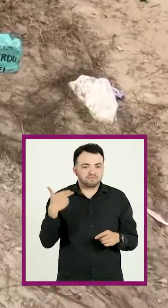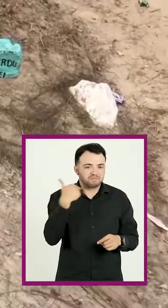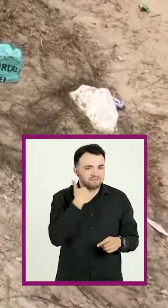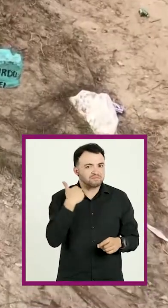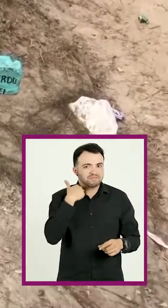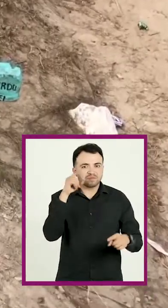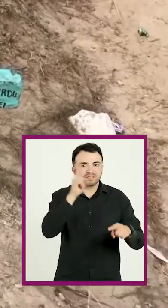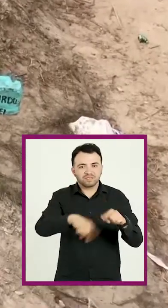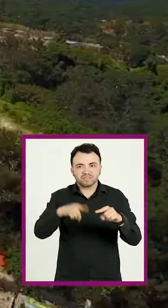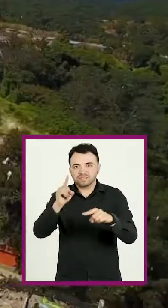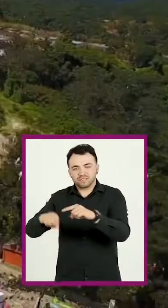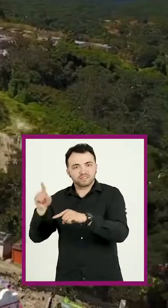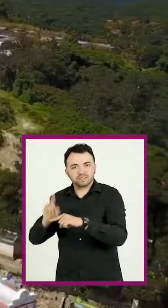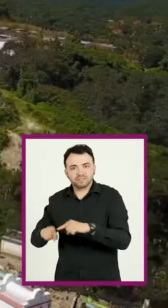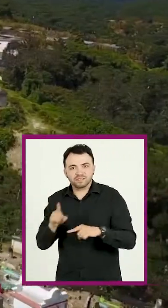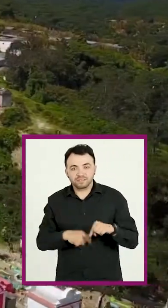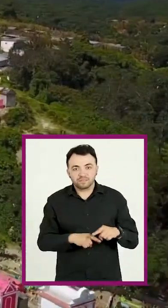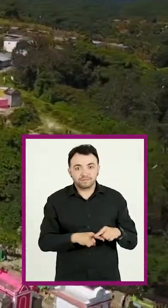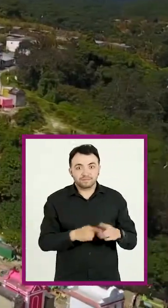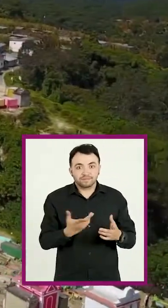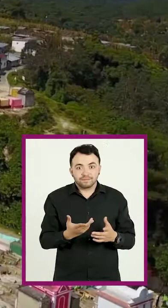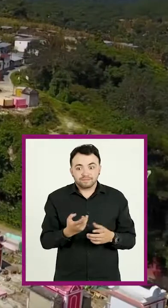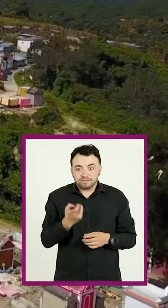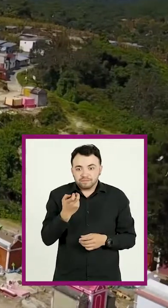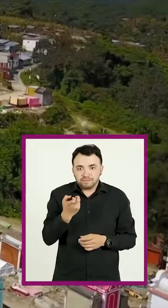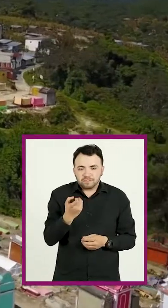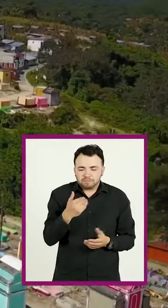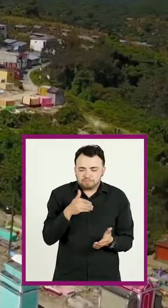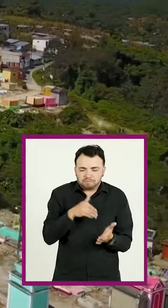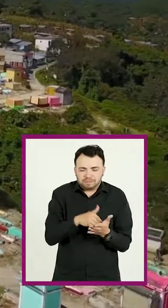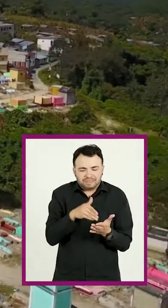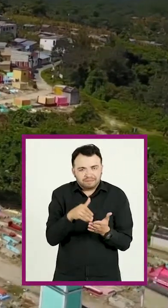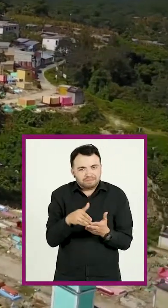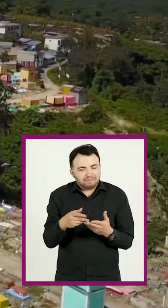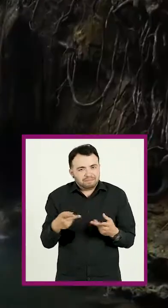fueron asesinadas y cientos de poblados arrasados.